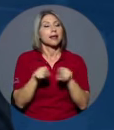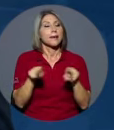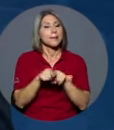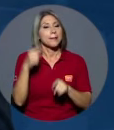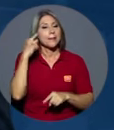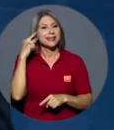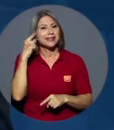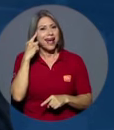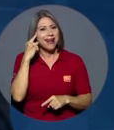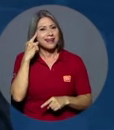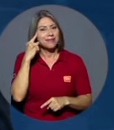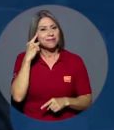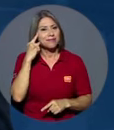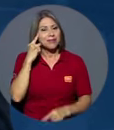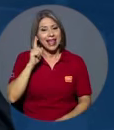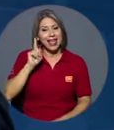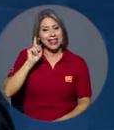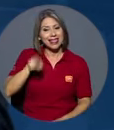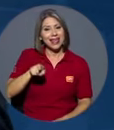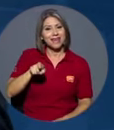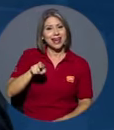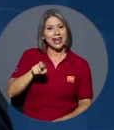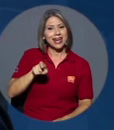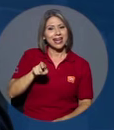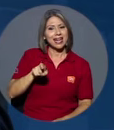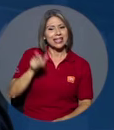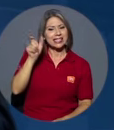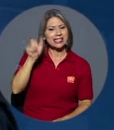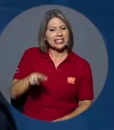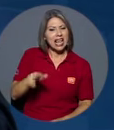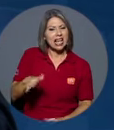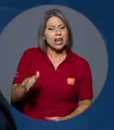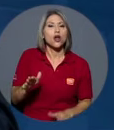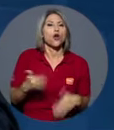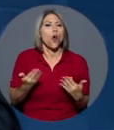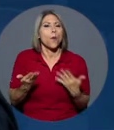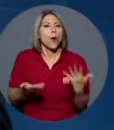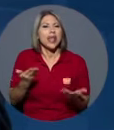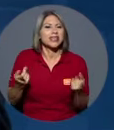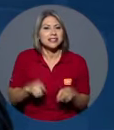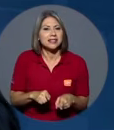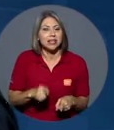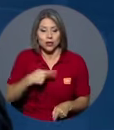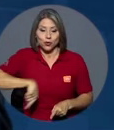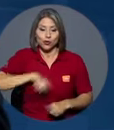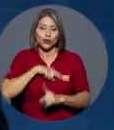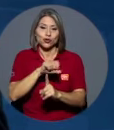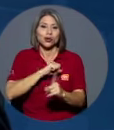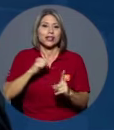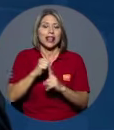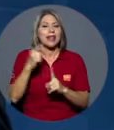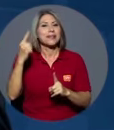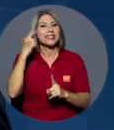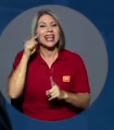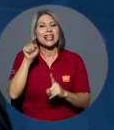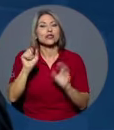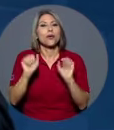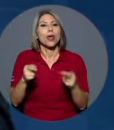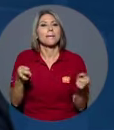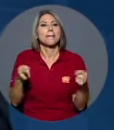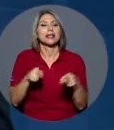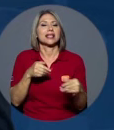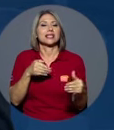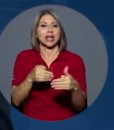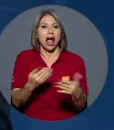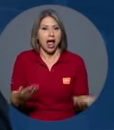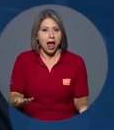pensar en el deber ser y el cómo es, y tratar nosotros como sociedad de que sea lo más cercano posible, ¿verdad?